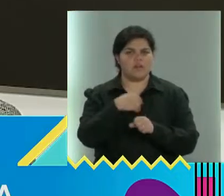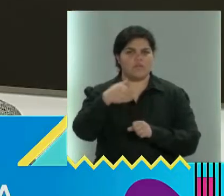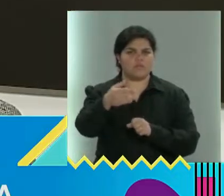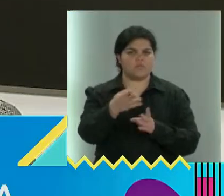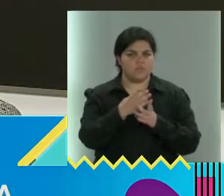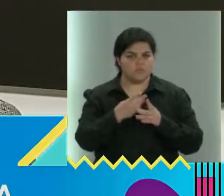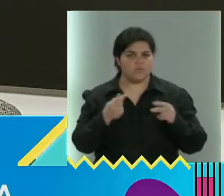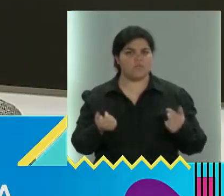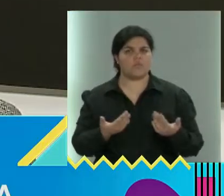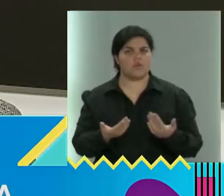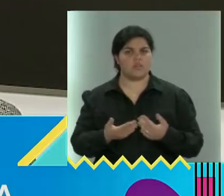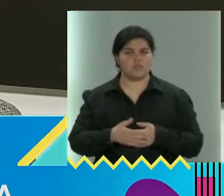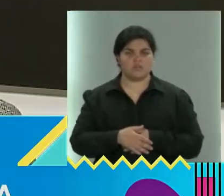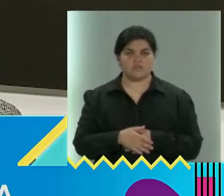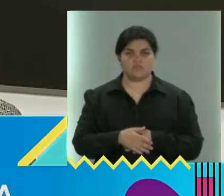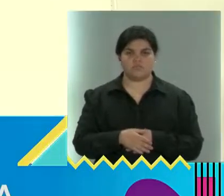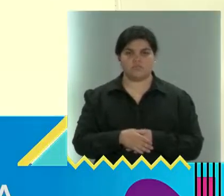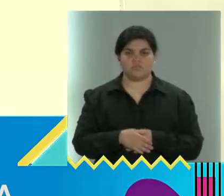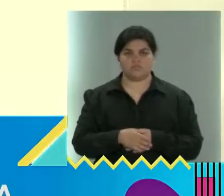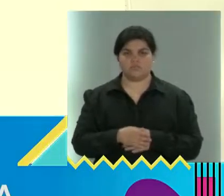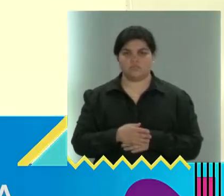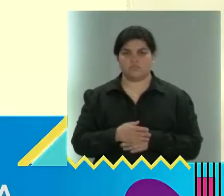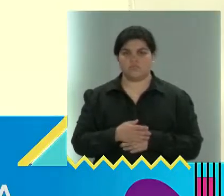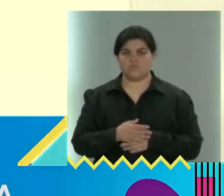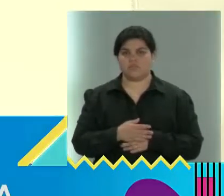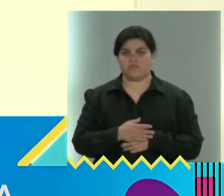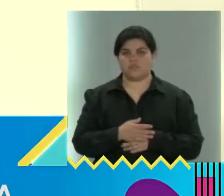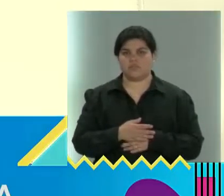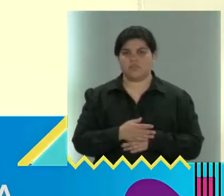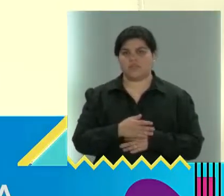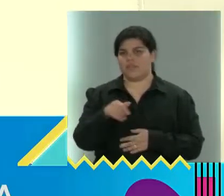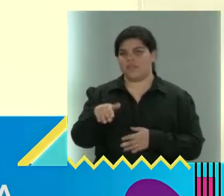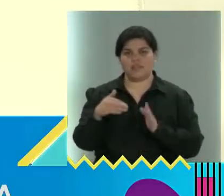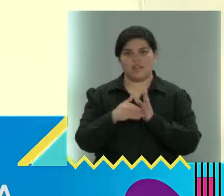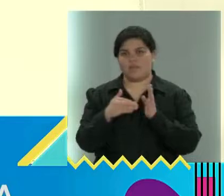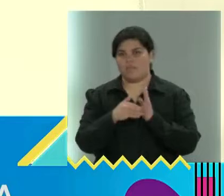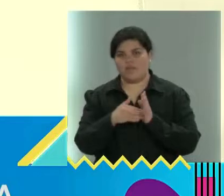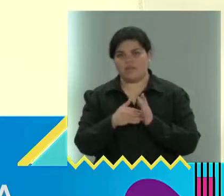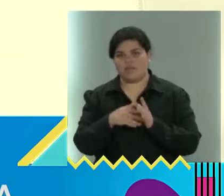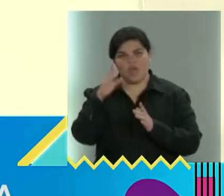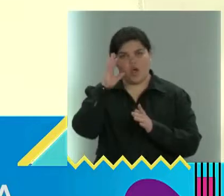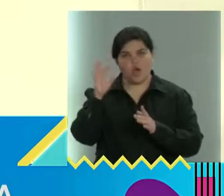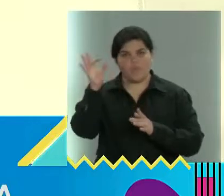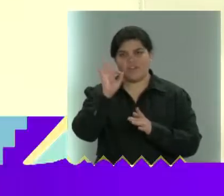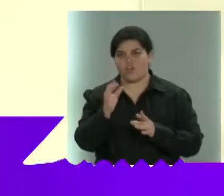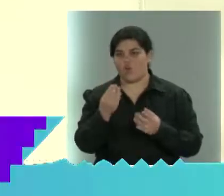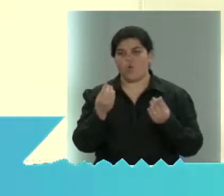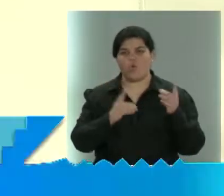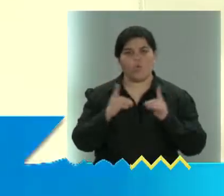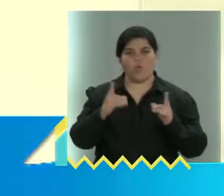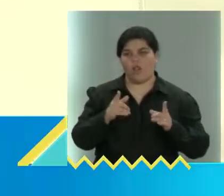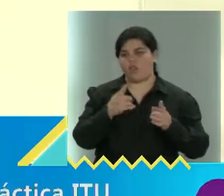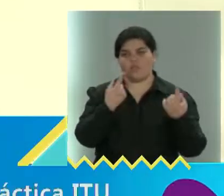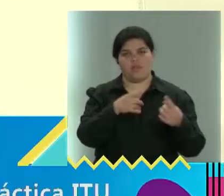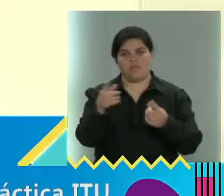están llegando. Bueno, eso es como bastante relativo, depende de quién lo mire y dónde se posicione a mirarlo. Para